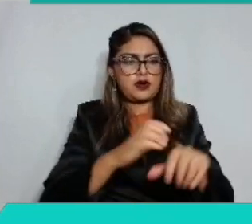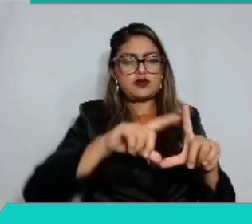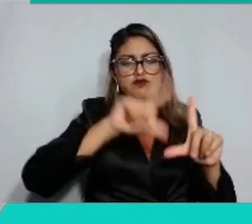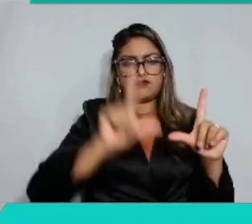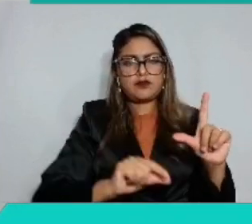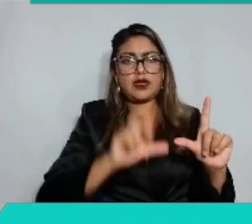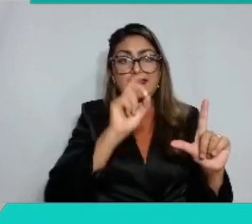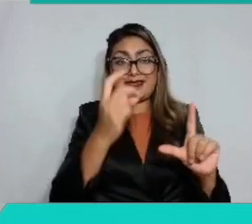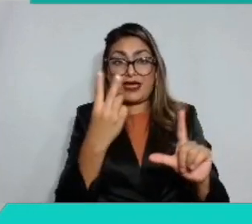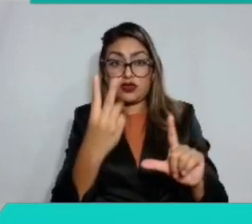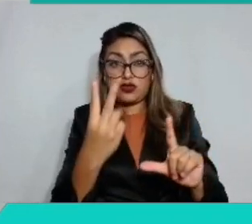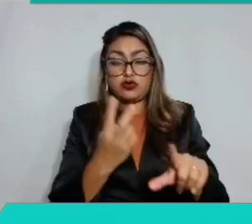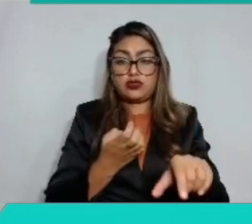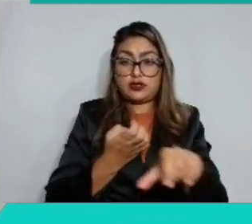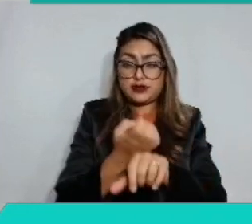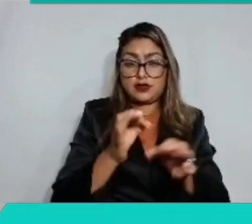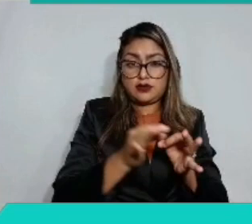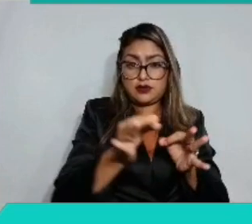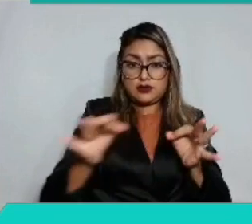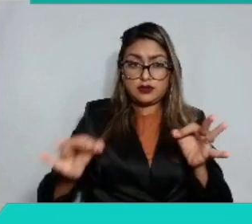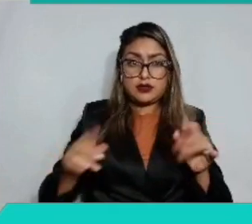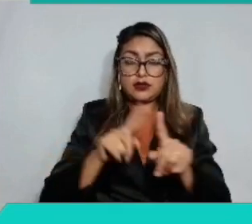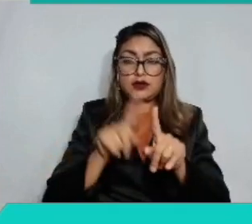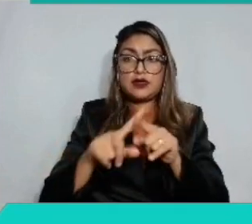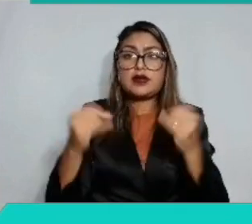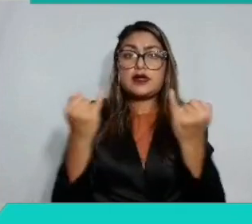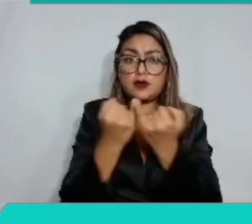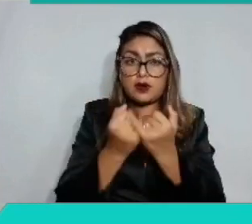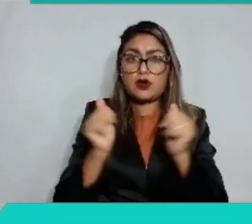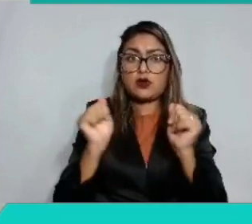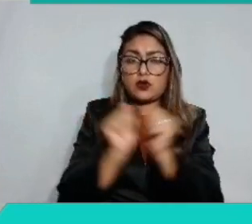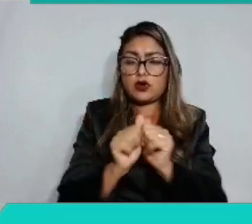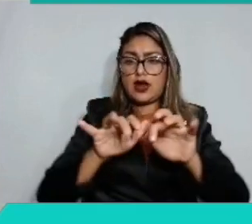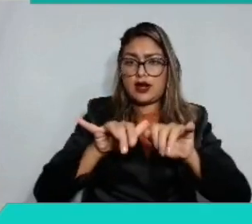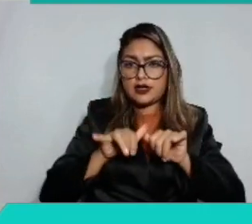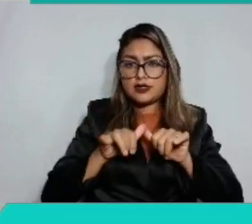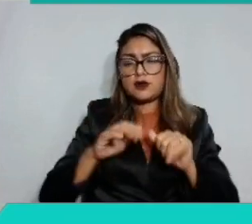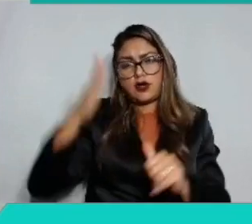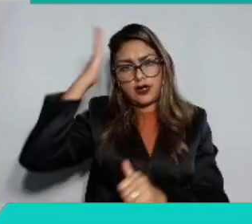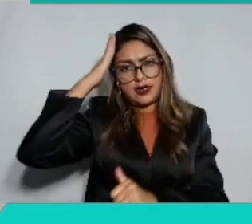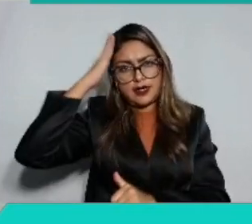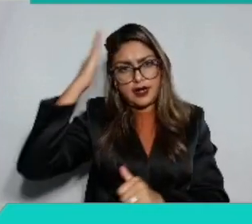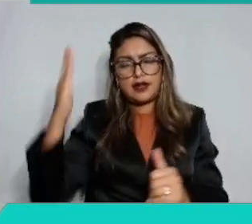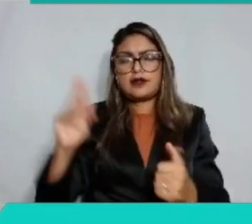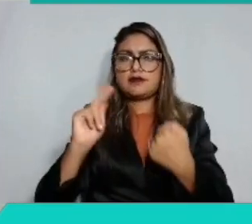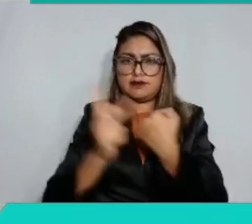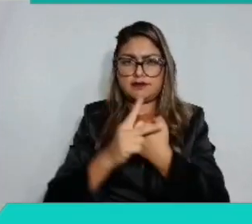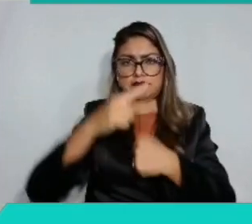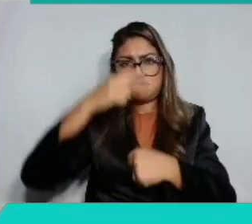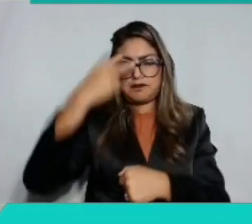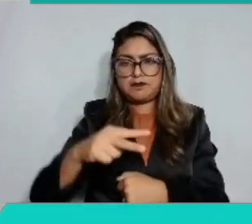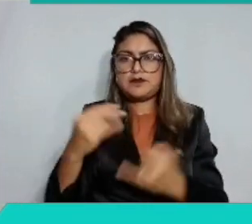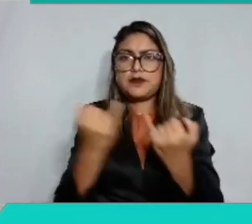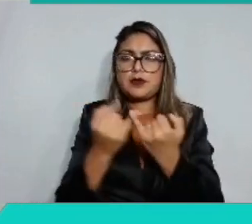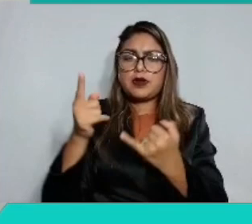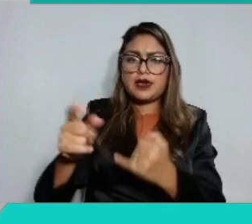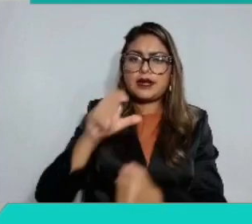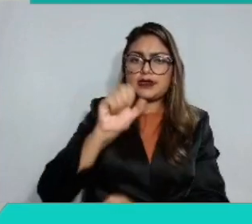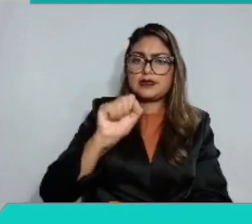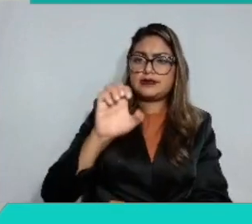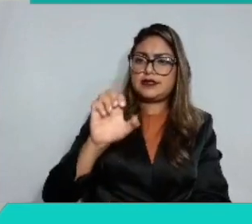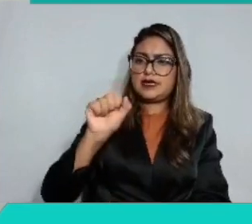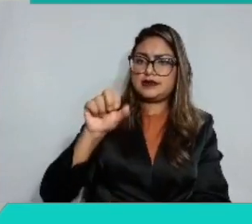y el archivo general de la nación también forma parte del Sistema Nacional anticorrupción dos instancias